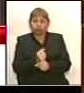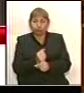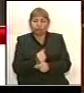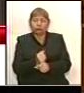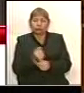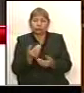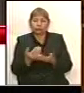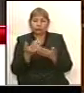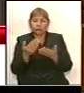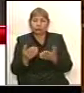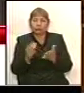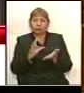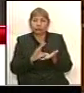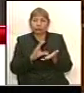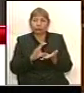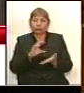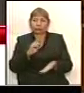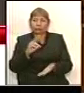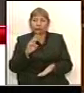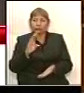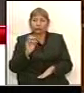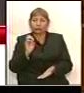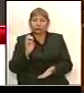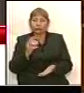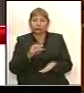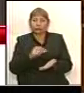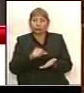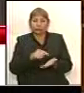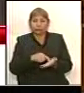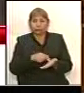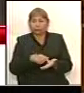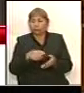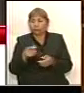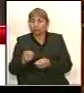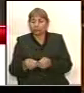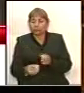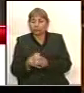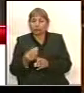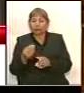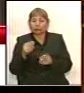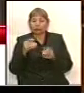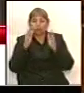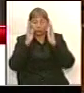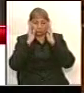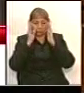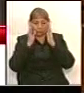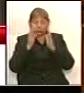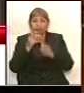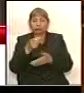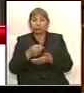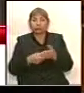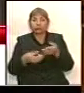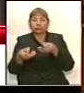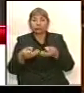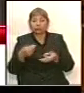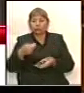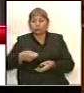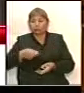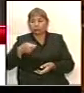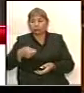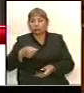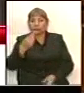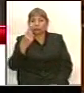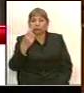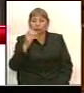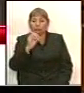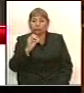que dar los créditos para los pequeños agricultores, justamente atendiendo a través del fondo de incentivos los 100 millones